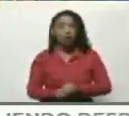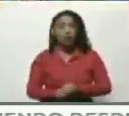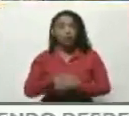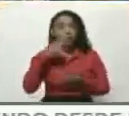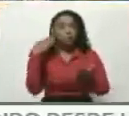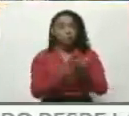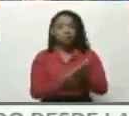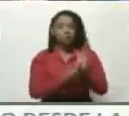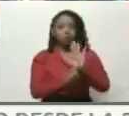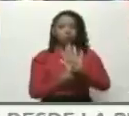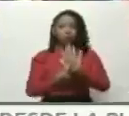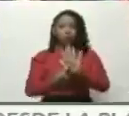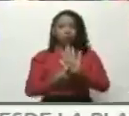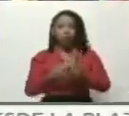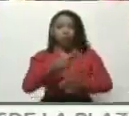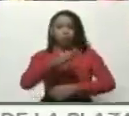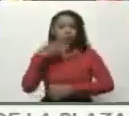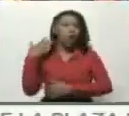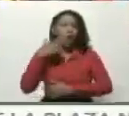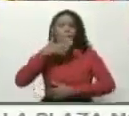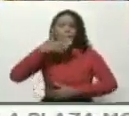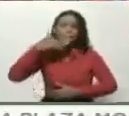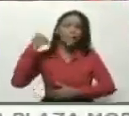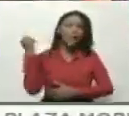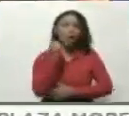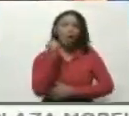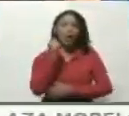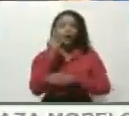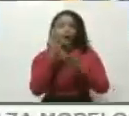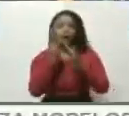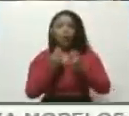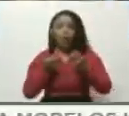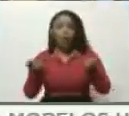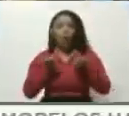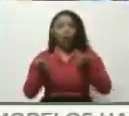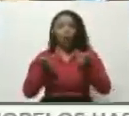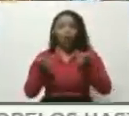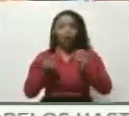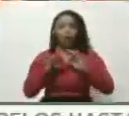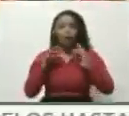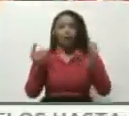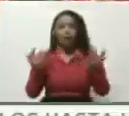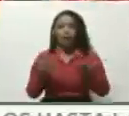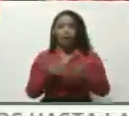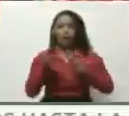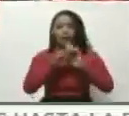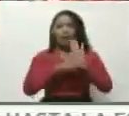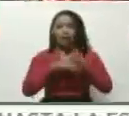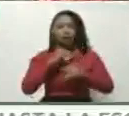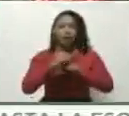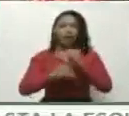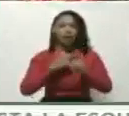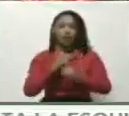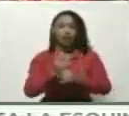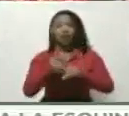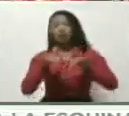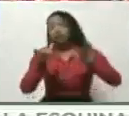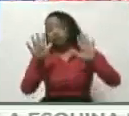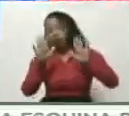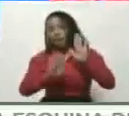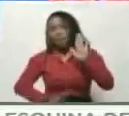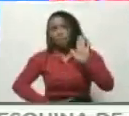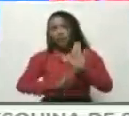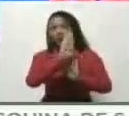con orgullo uno de los mejores índices en control de la pandemia a nivel internacional, incluso